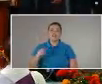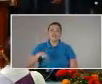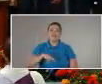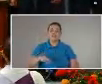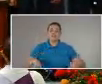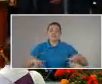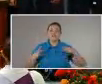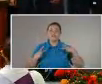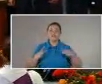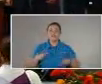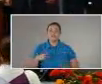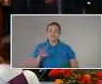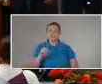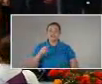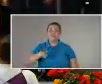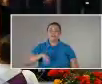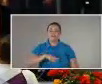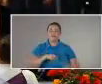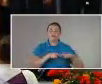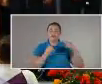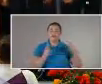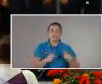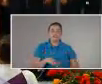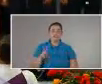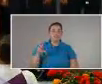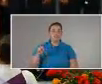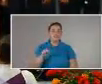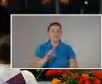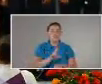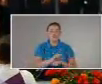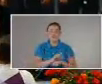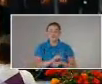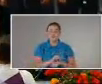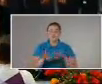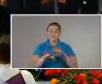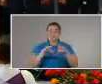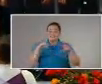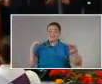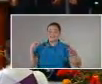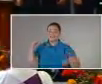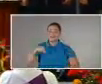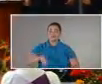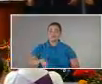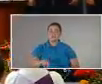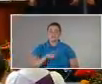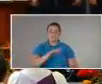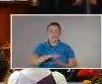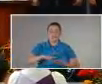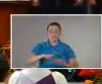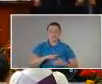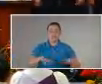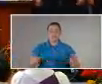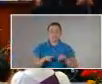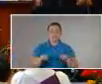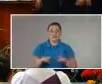que no permita que salgamos de este lugar iguales.